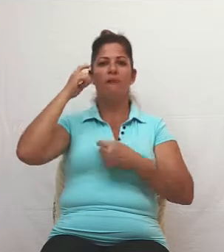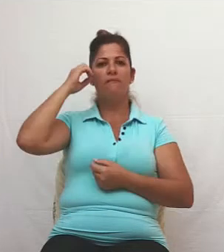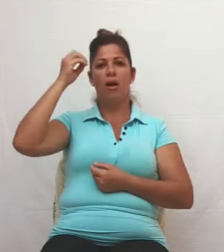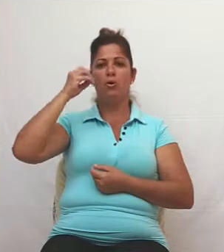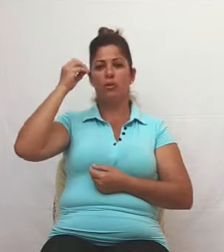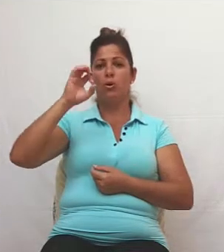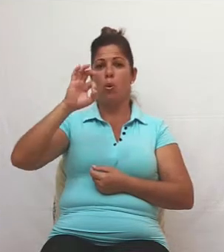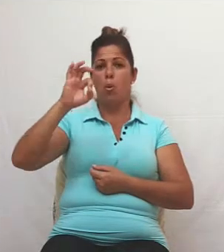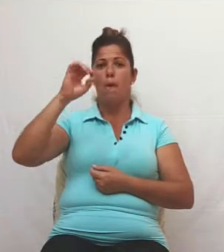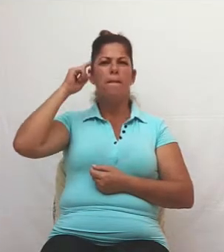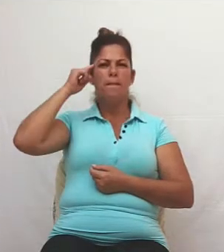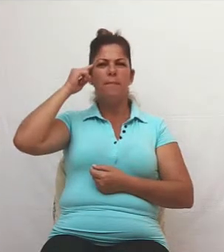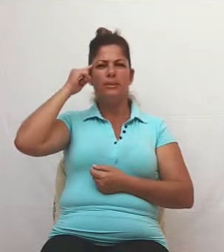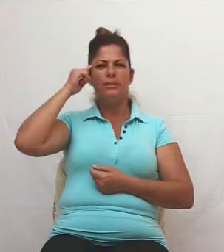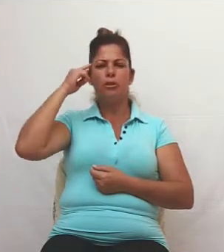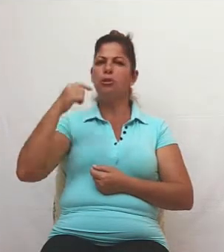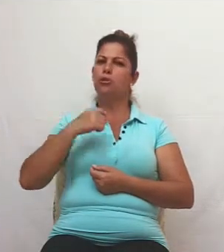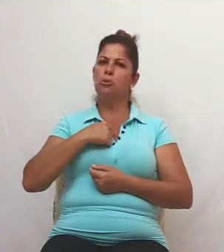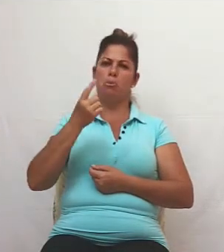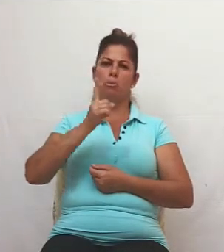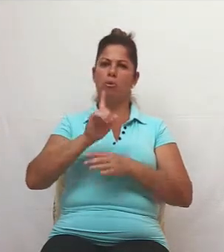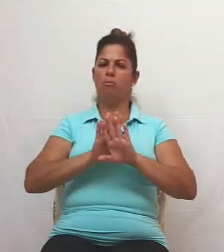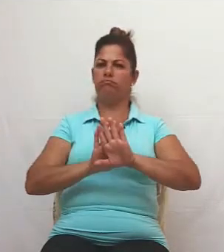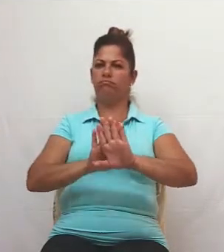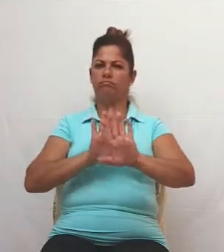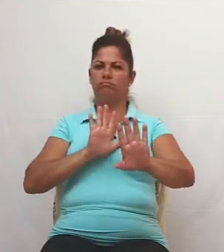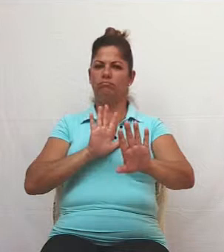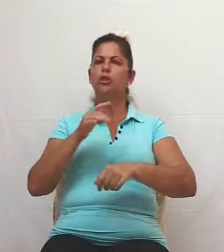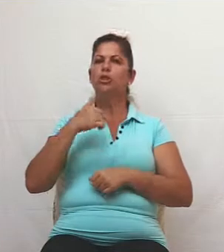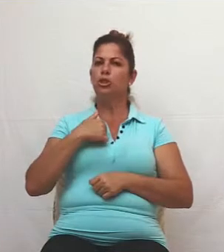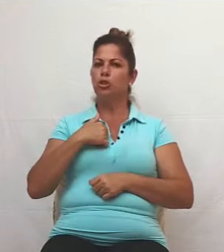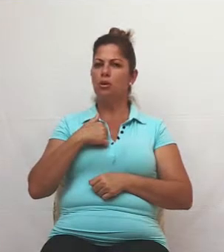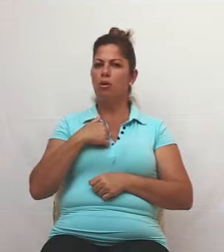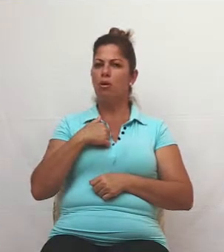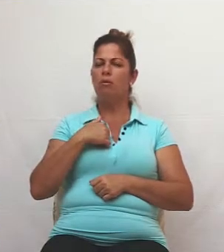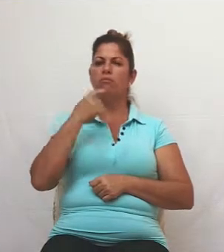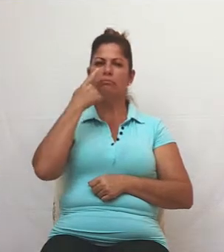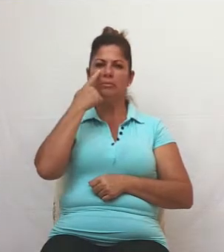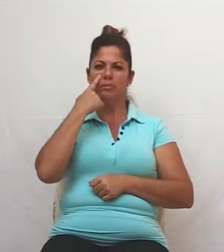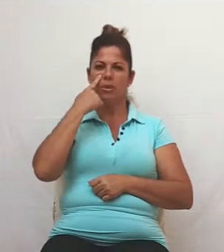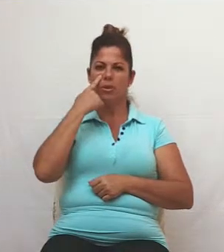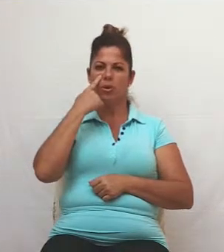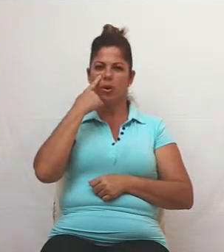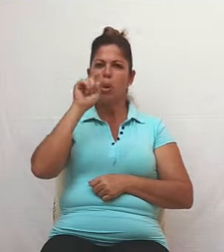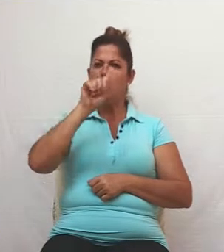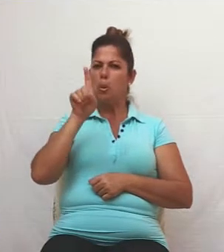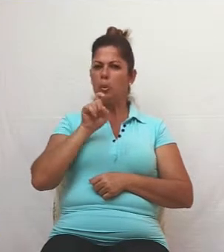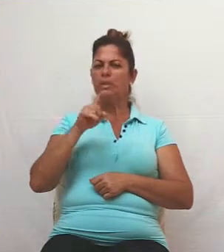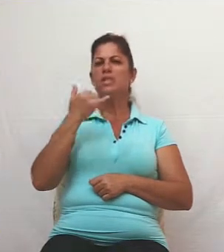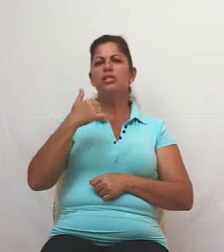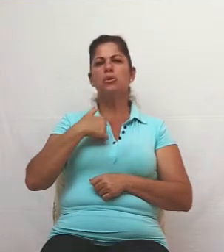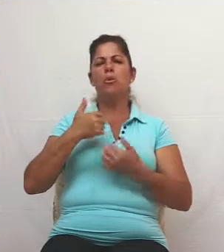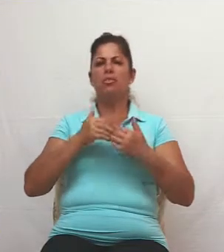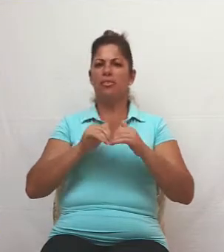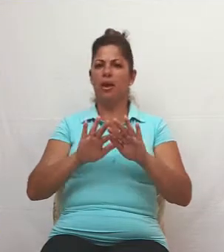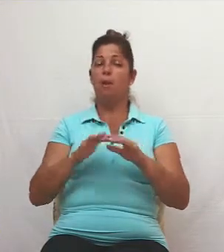si surge alguna valoración o pensamiento no me resisto lo observo con curiosidad